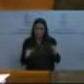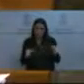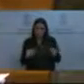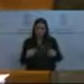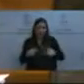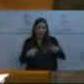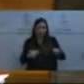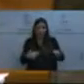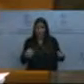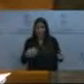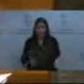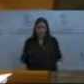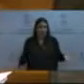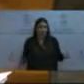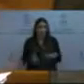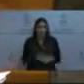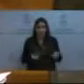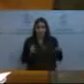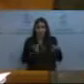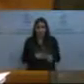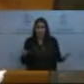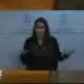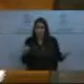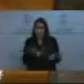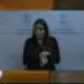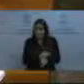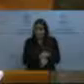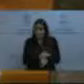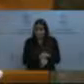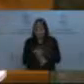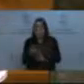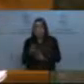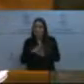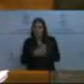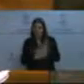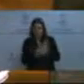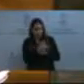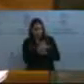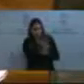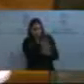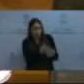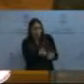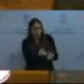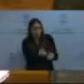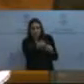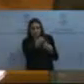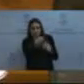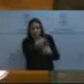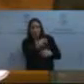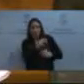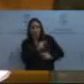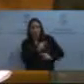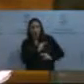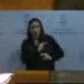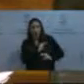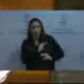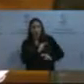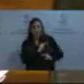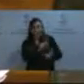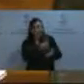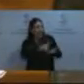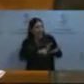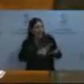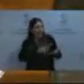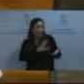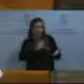de sus negocios, parece ser que todas estas medidas que usted me ha contado y que leídas quedan